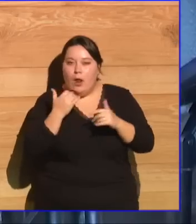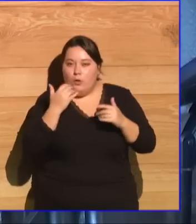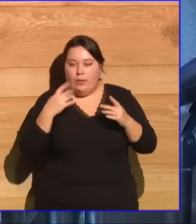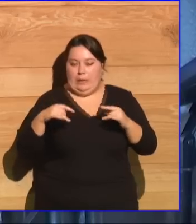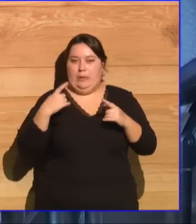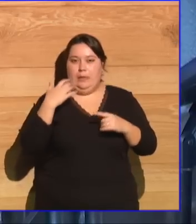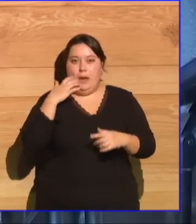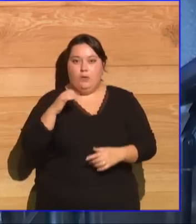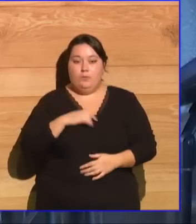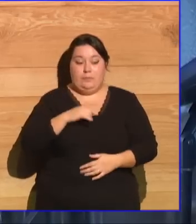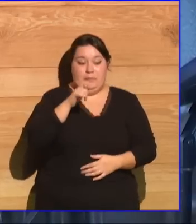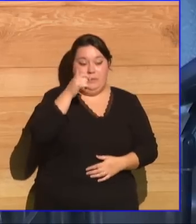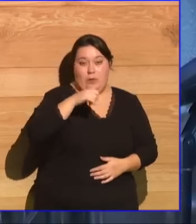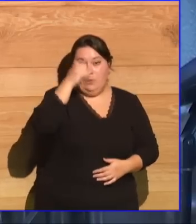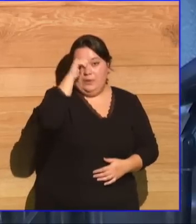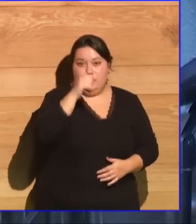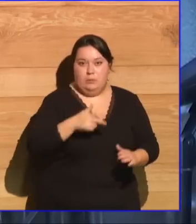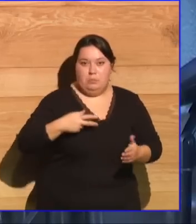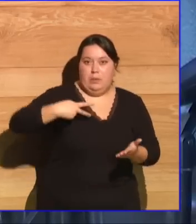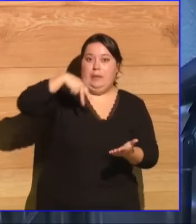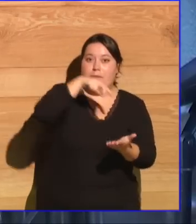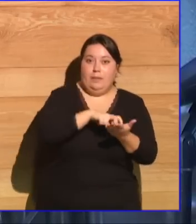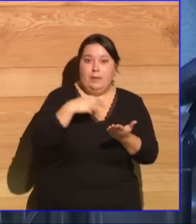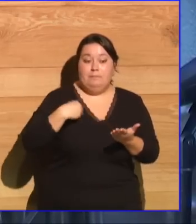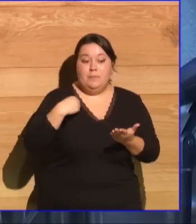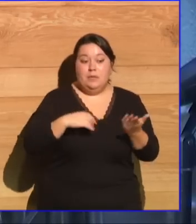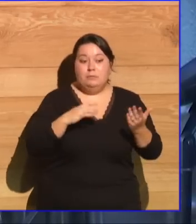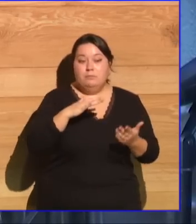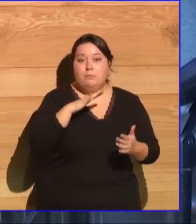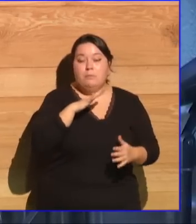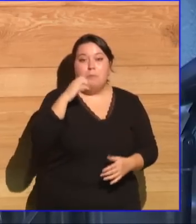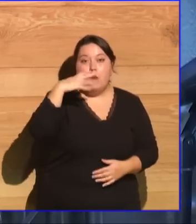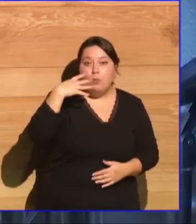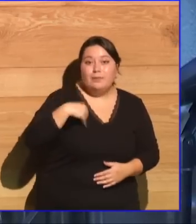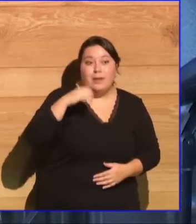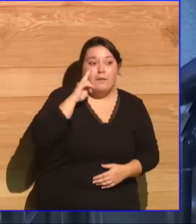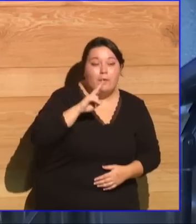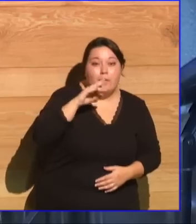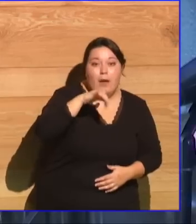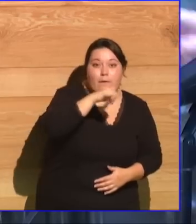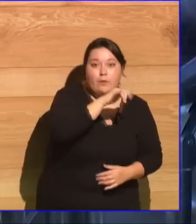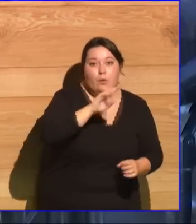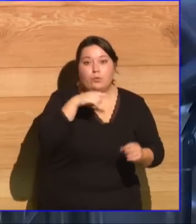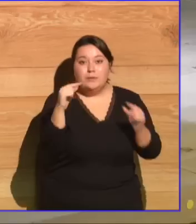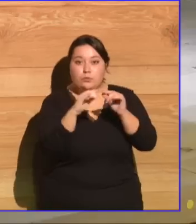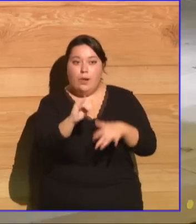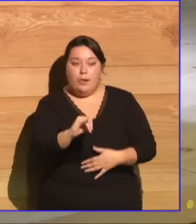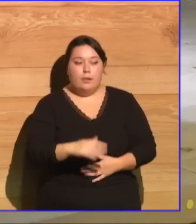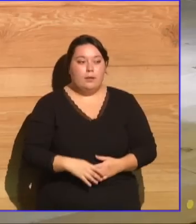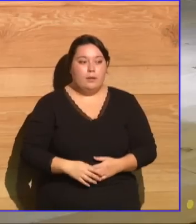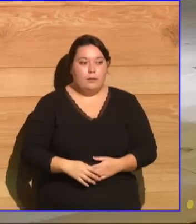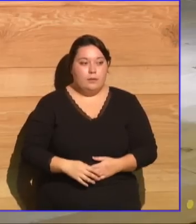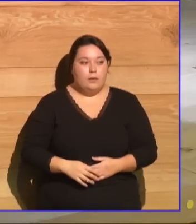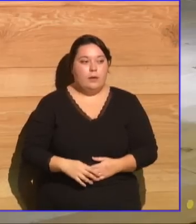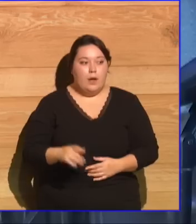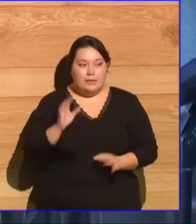ultraterreno también, y él se levanta, volvemos a ver exactamente la misma luz que habíamos visto en el avión. Y después tiene la discusión. La vemos cuando abre el